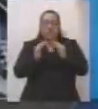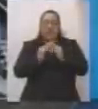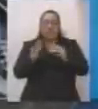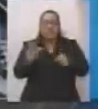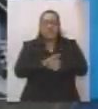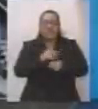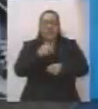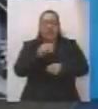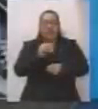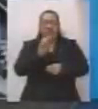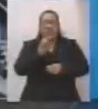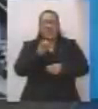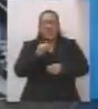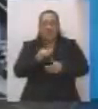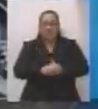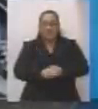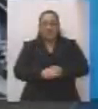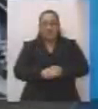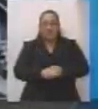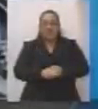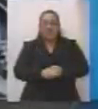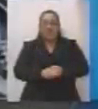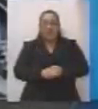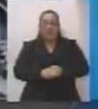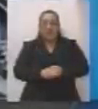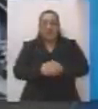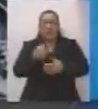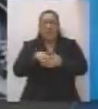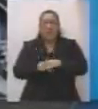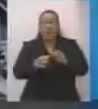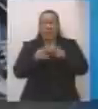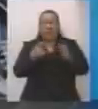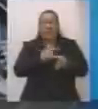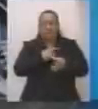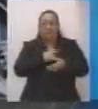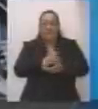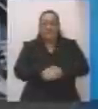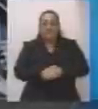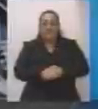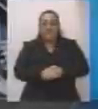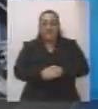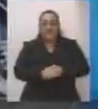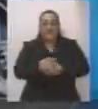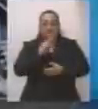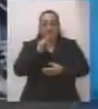ocupó Albert Einstein, en el campus de esta prestigiosa universidad